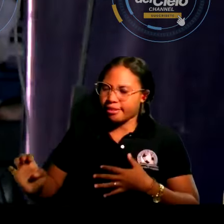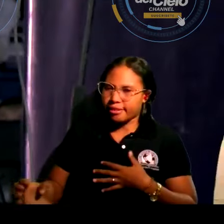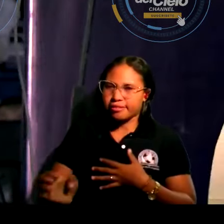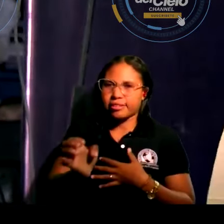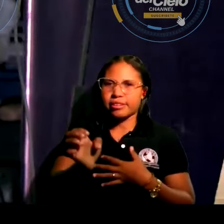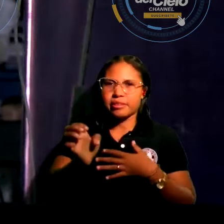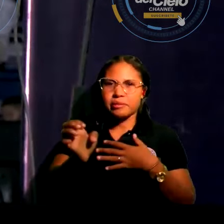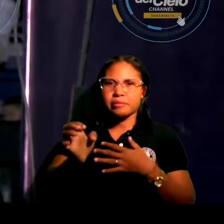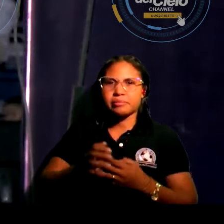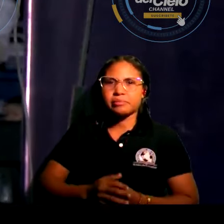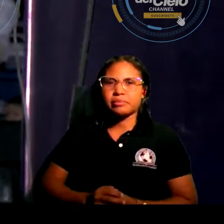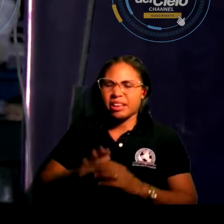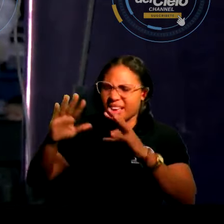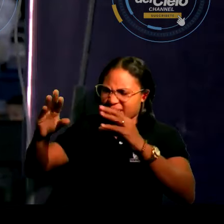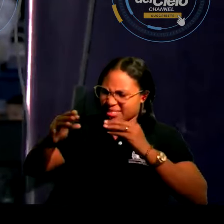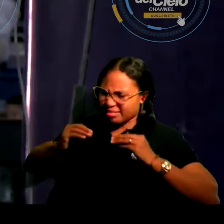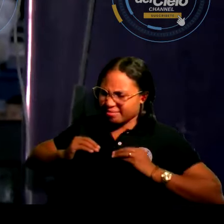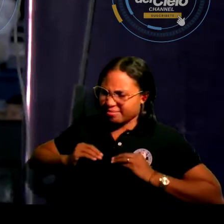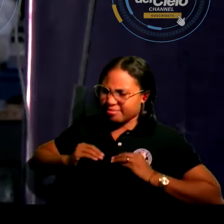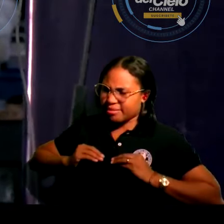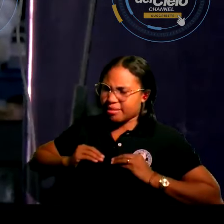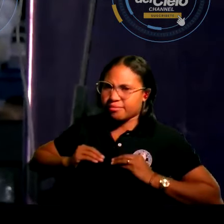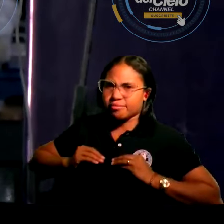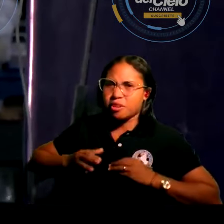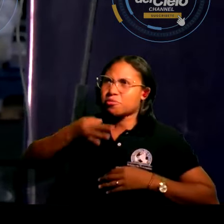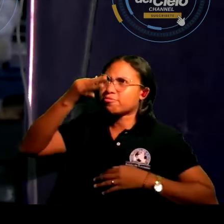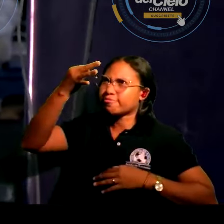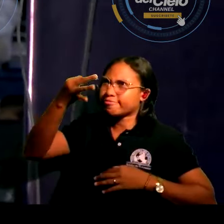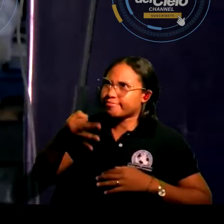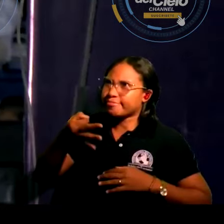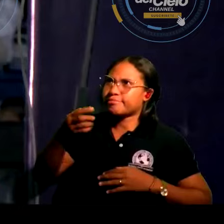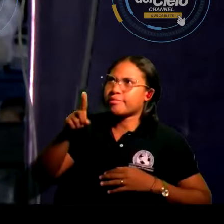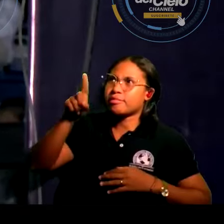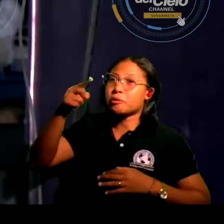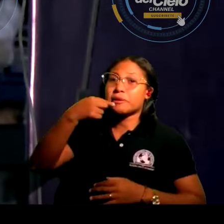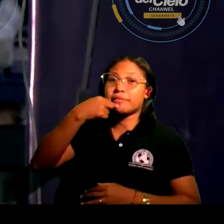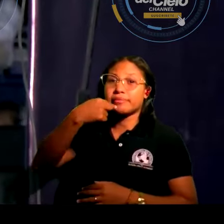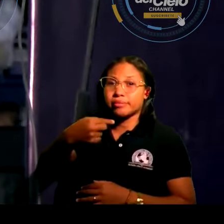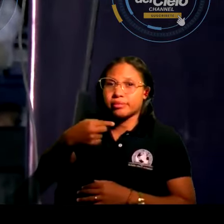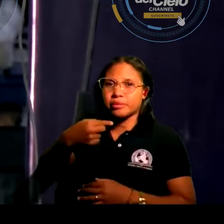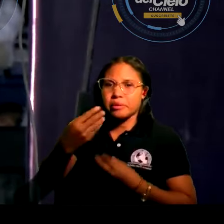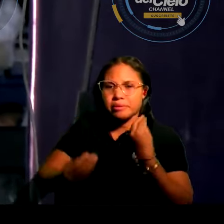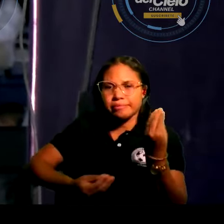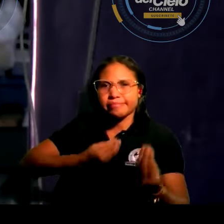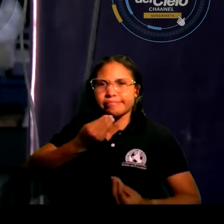como totalmente cierto lo que Dios dijo y ha hecho por usted.